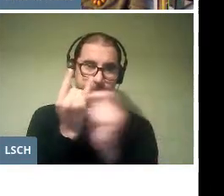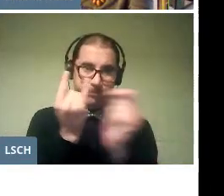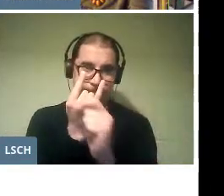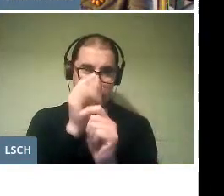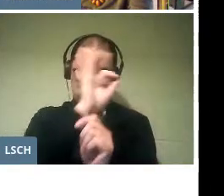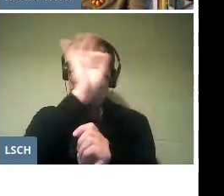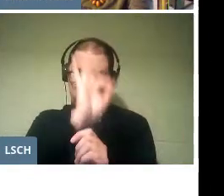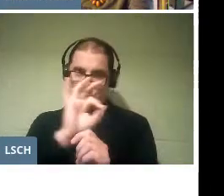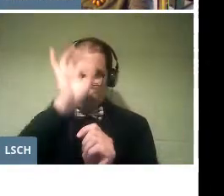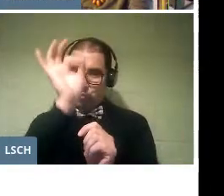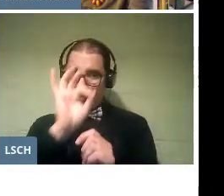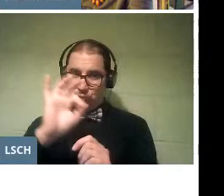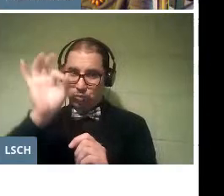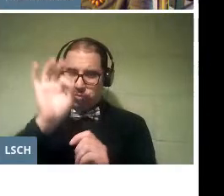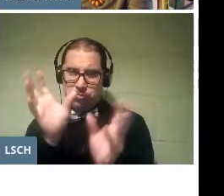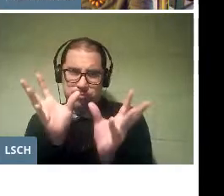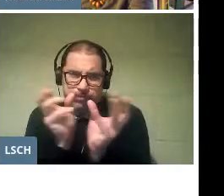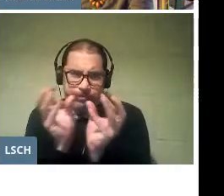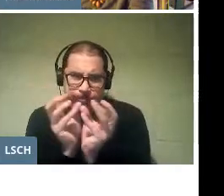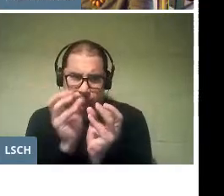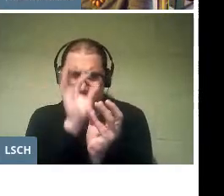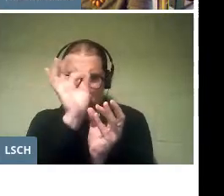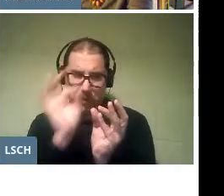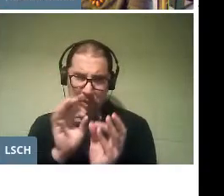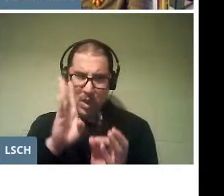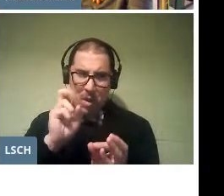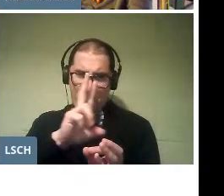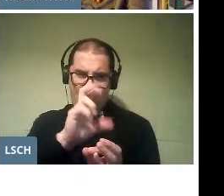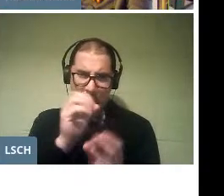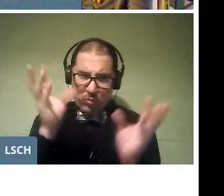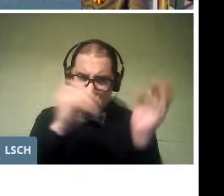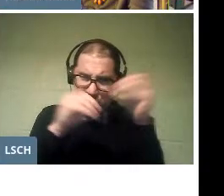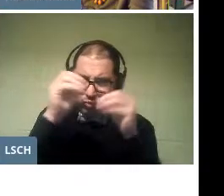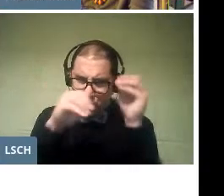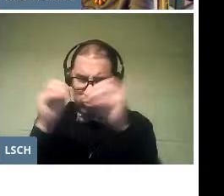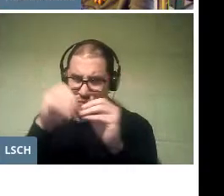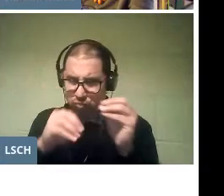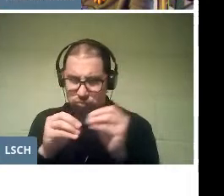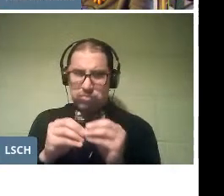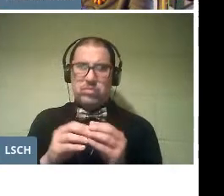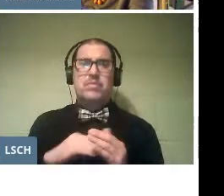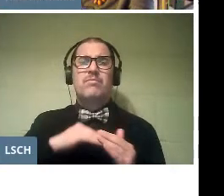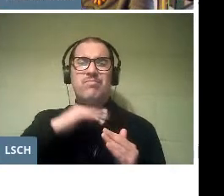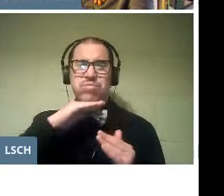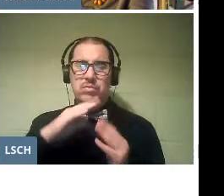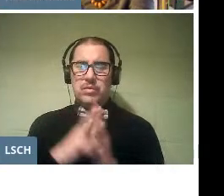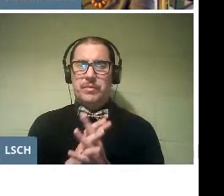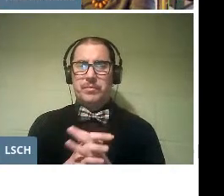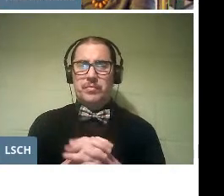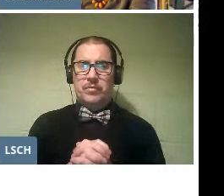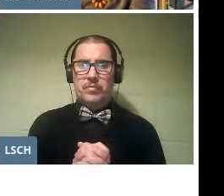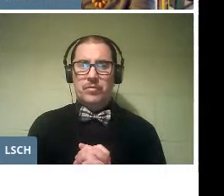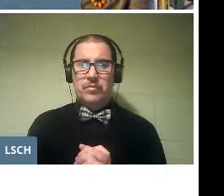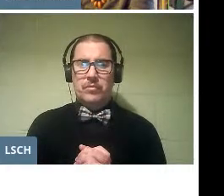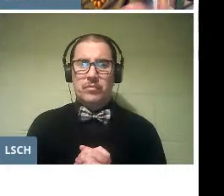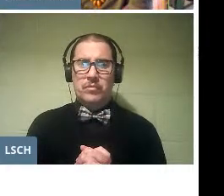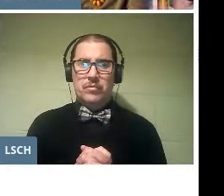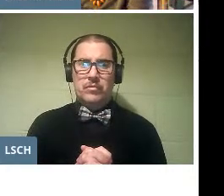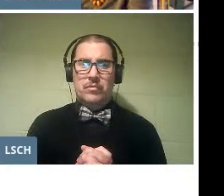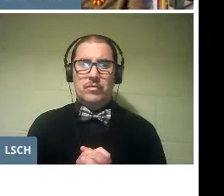muy tupido, muy barroco, muy denso, que juega con